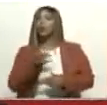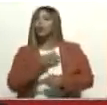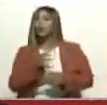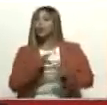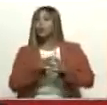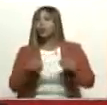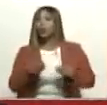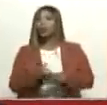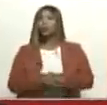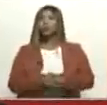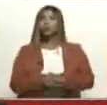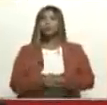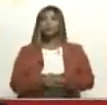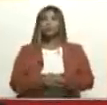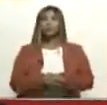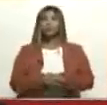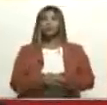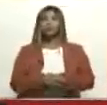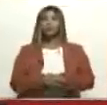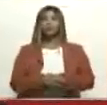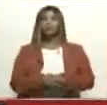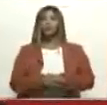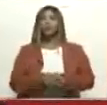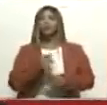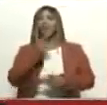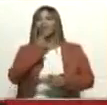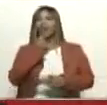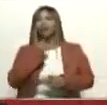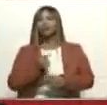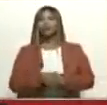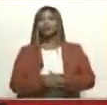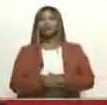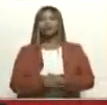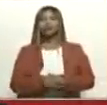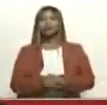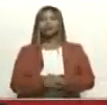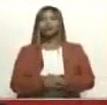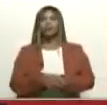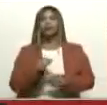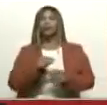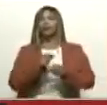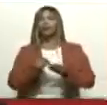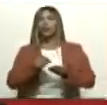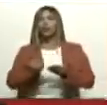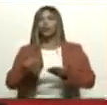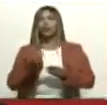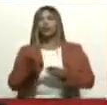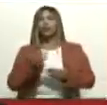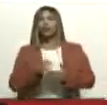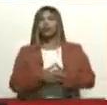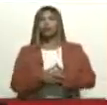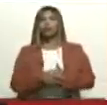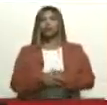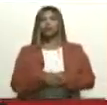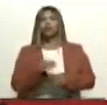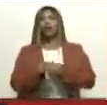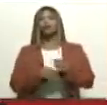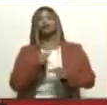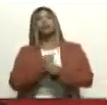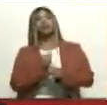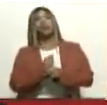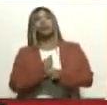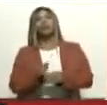No todo es una, como quien dice, es una carrera sencilla. Correcto. ¿No? Los escritores, la verdad es que hacen su